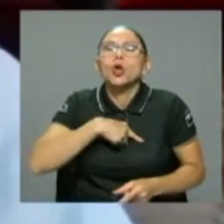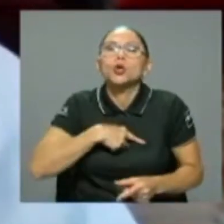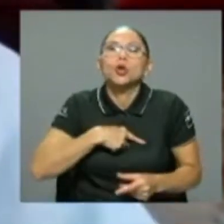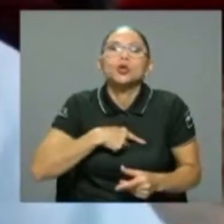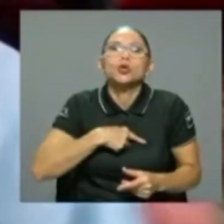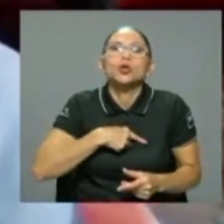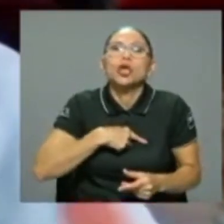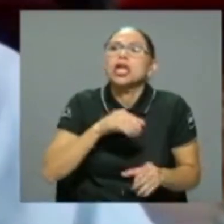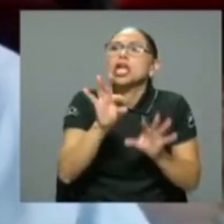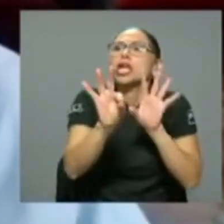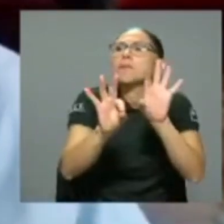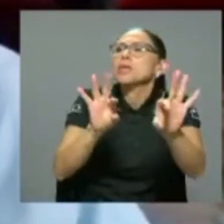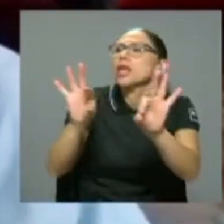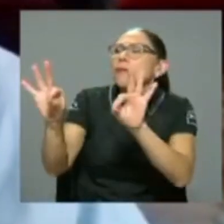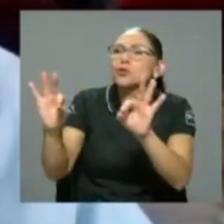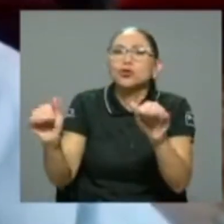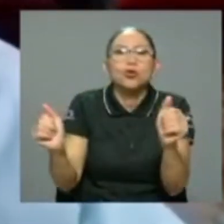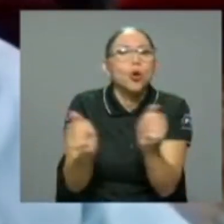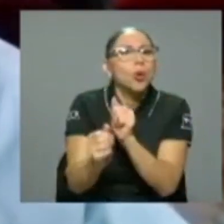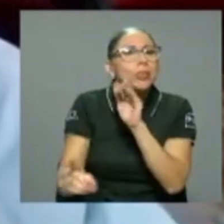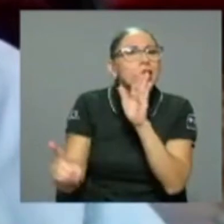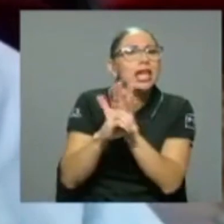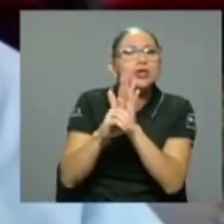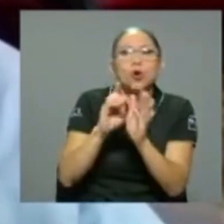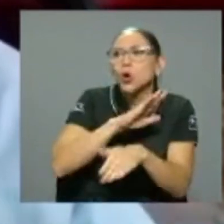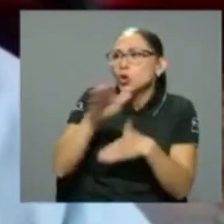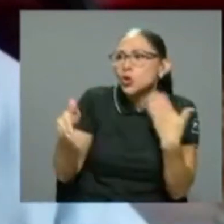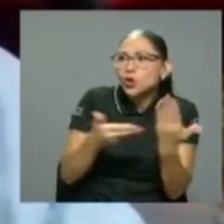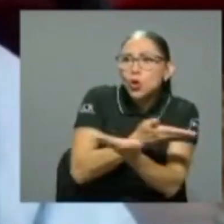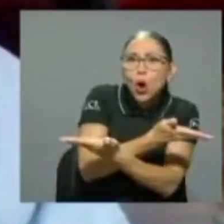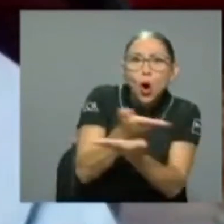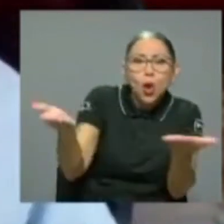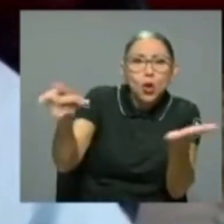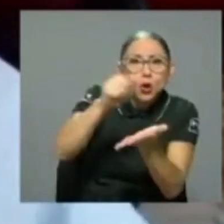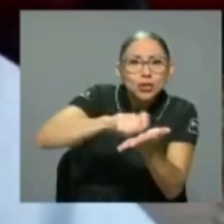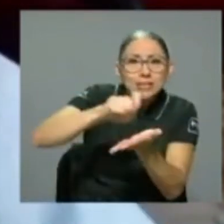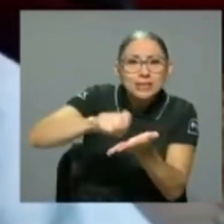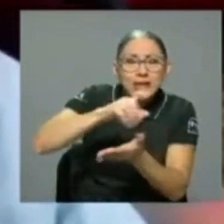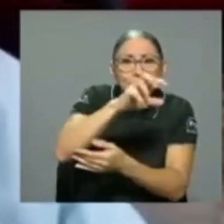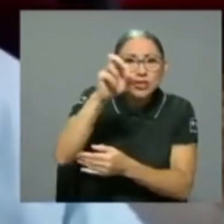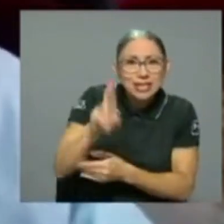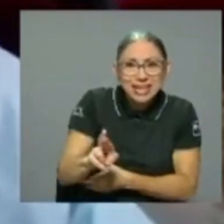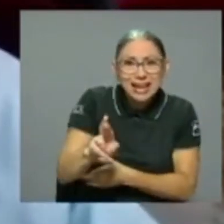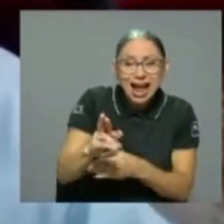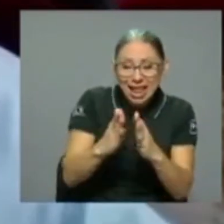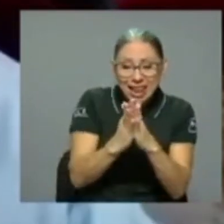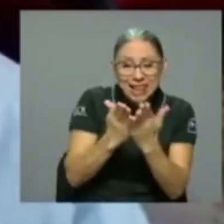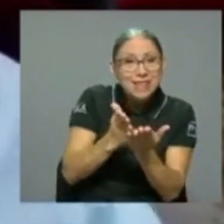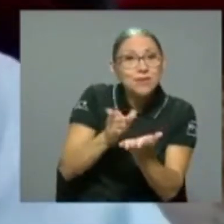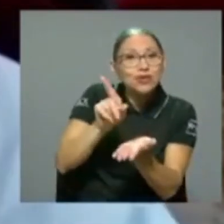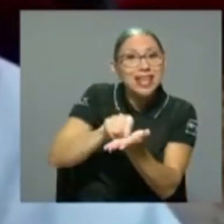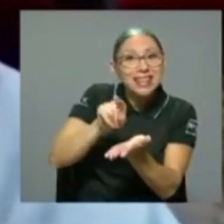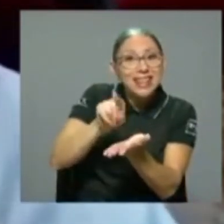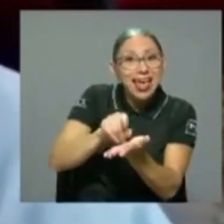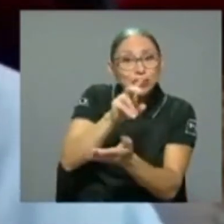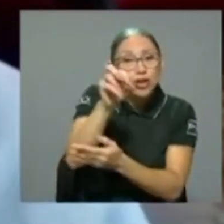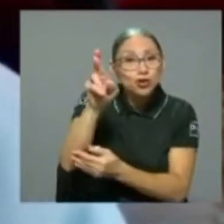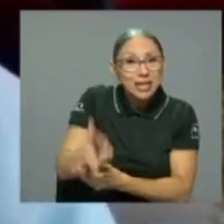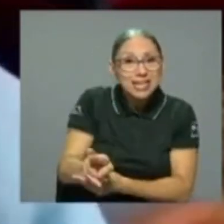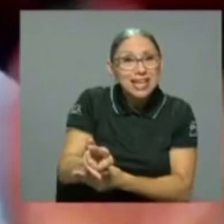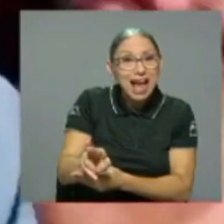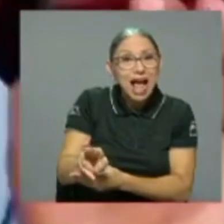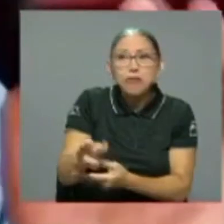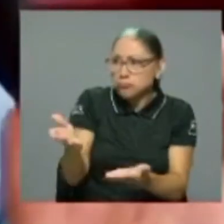edición costarricense entrara, a que los libros que se editaban en Costa Rica se expusieran ahí,